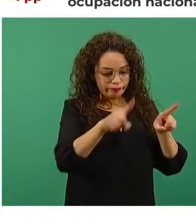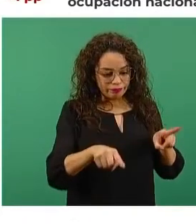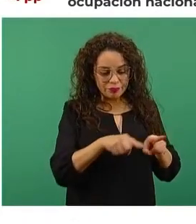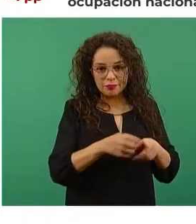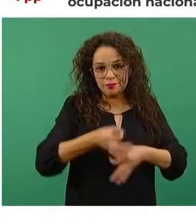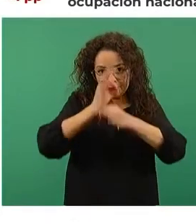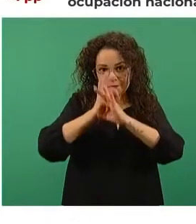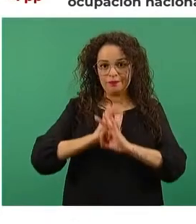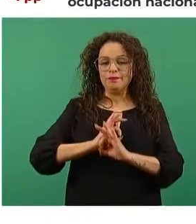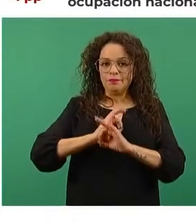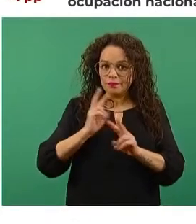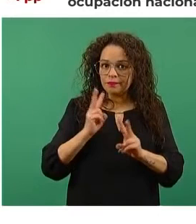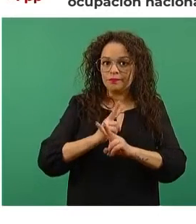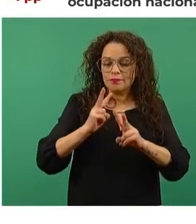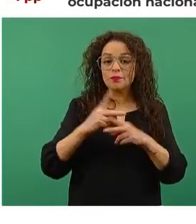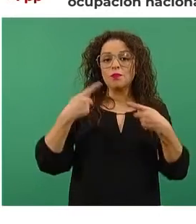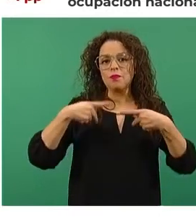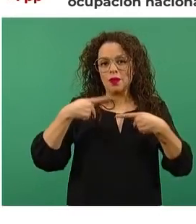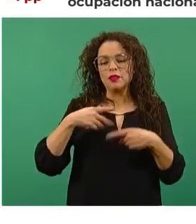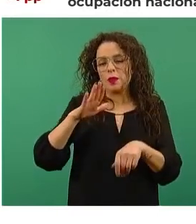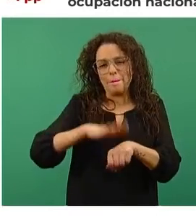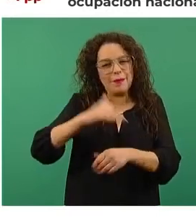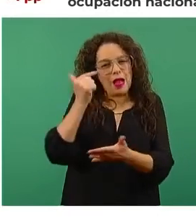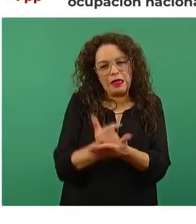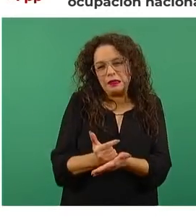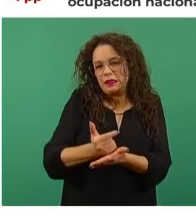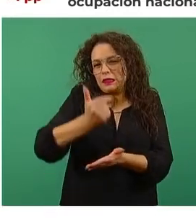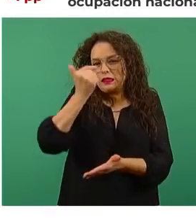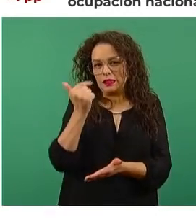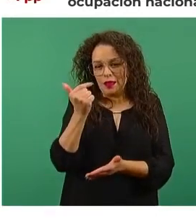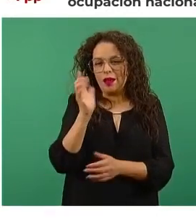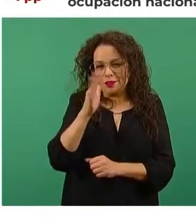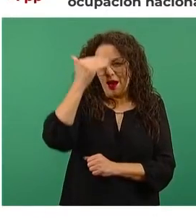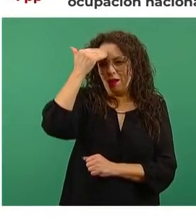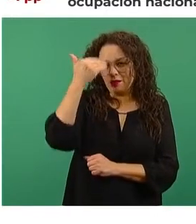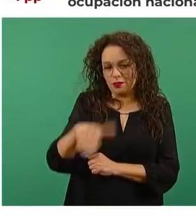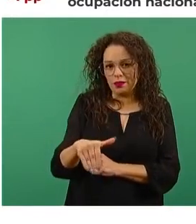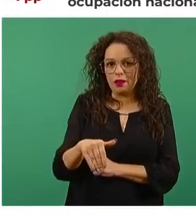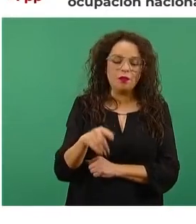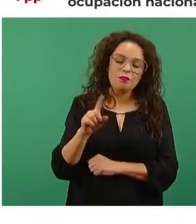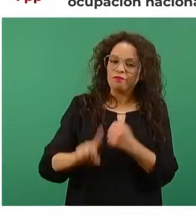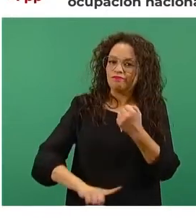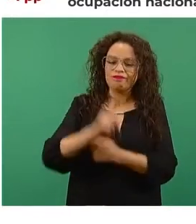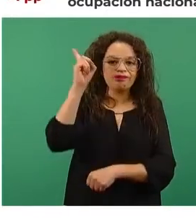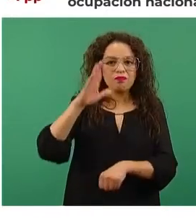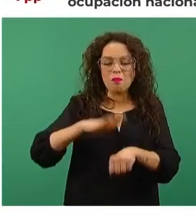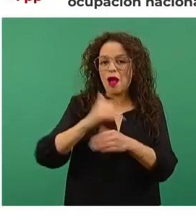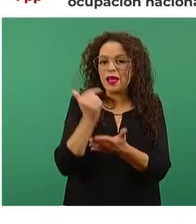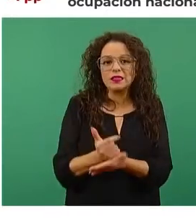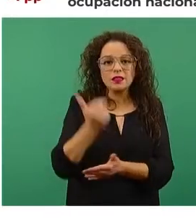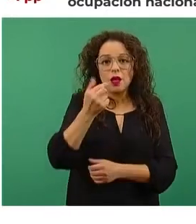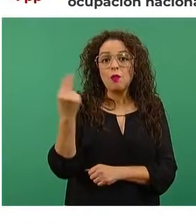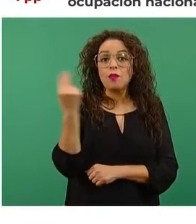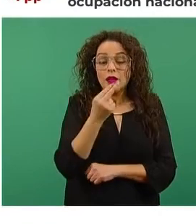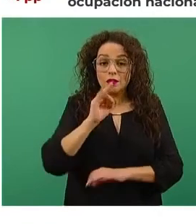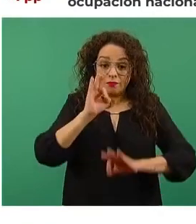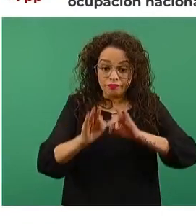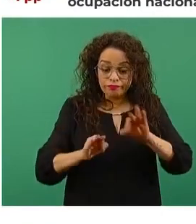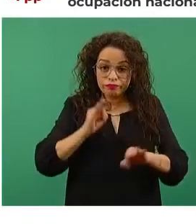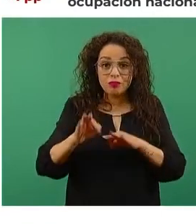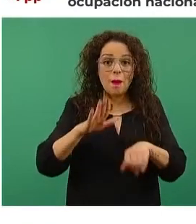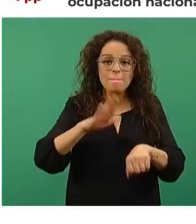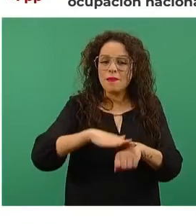pacientes más críticos de la enfermedad, los que tienen las mayores complicaciones y necesitan los tratamientos además